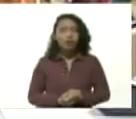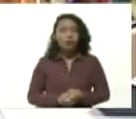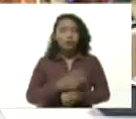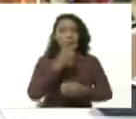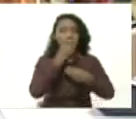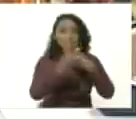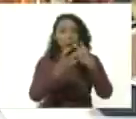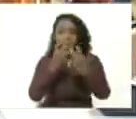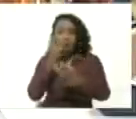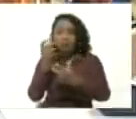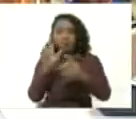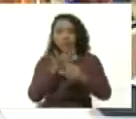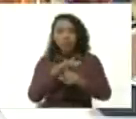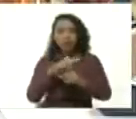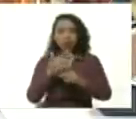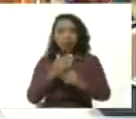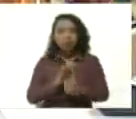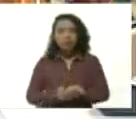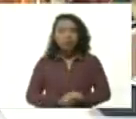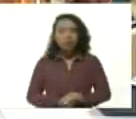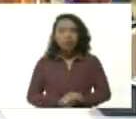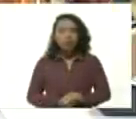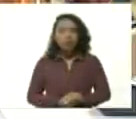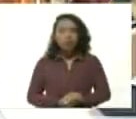vicisitudes, situaciones.